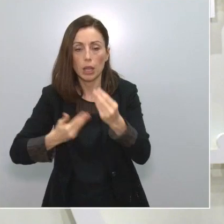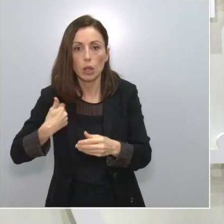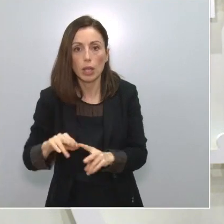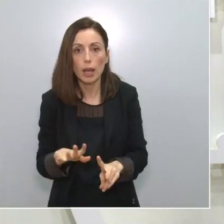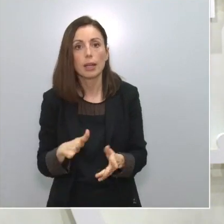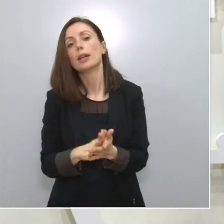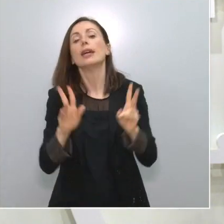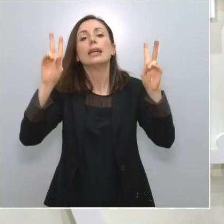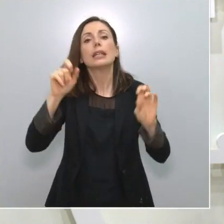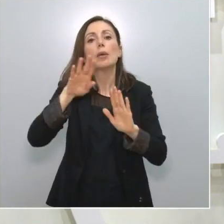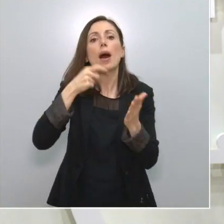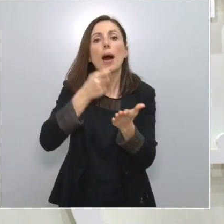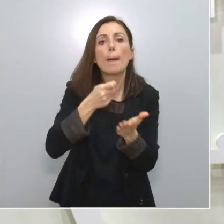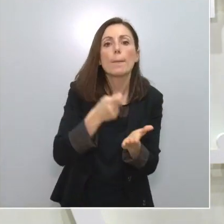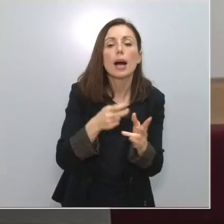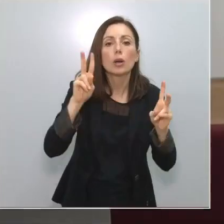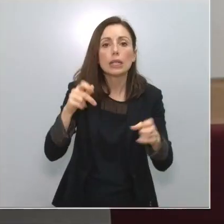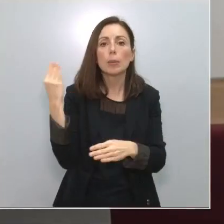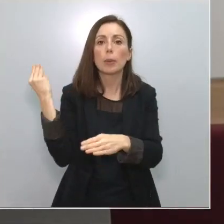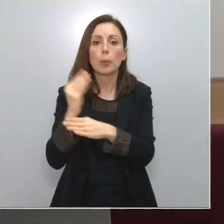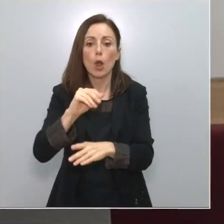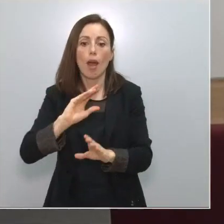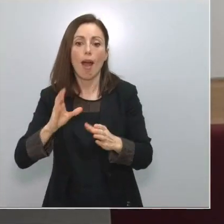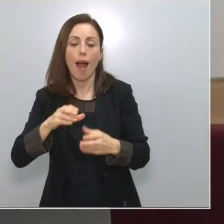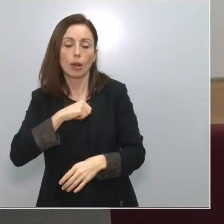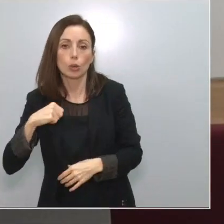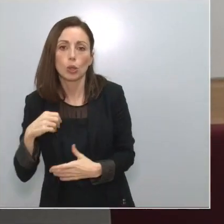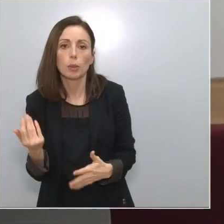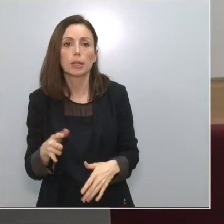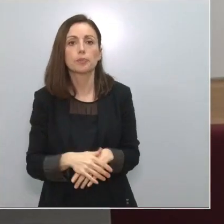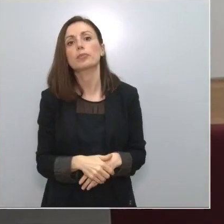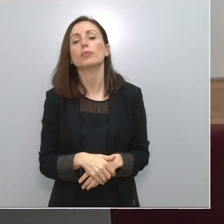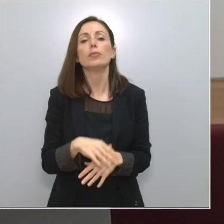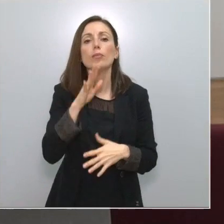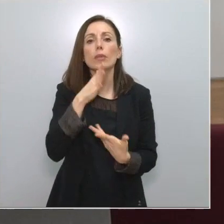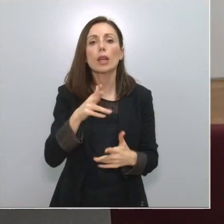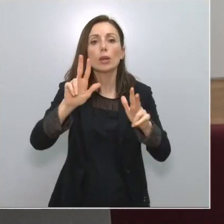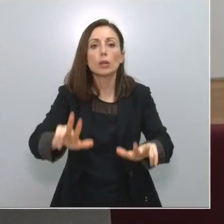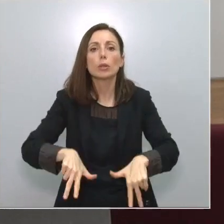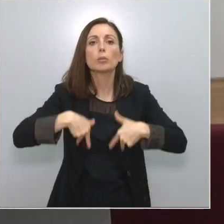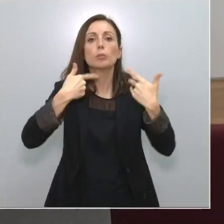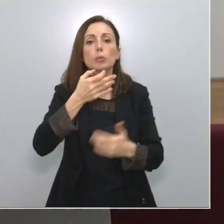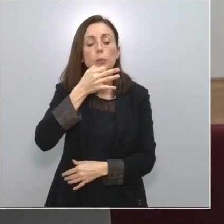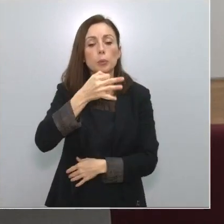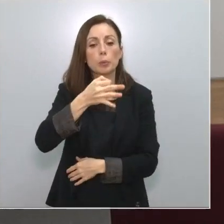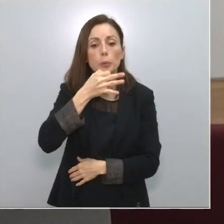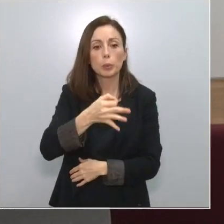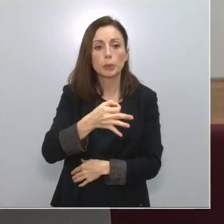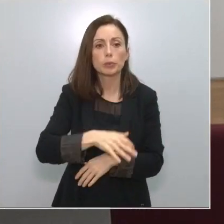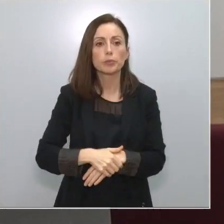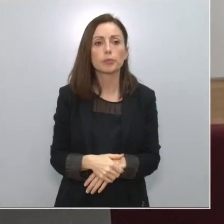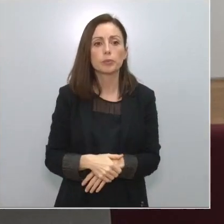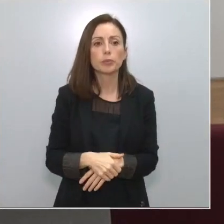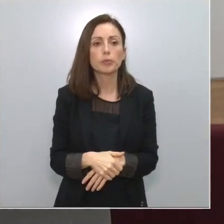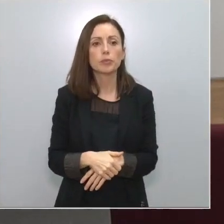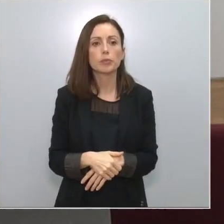Pago a Proveedores y el Fondo de Liquidez Autonómica. Mire, de nada sirve, y permítame que hoy ponga de manifiesto a raíz de su